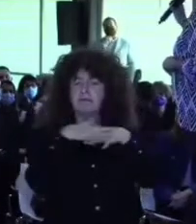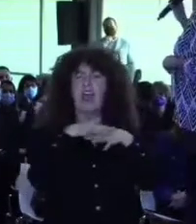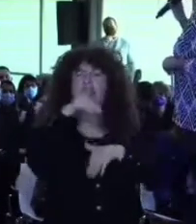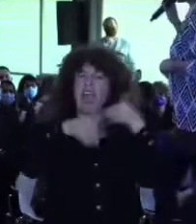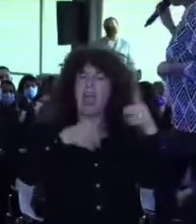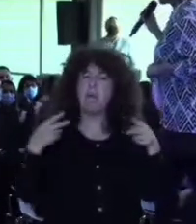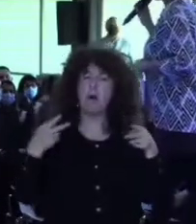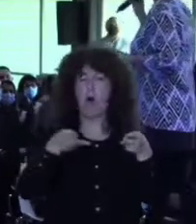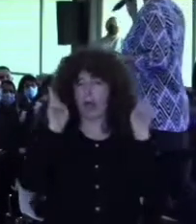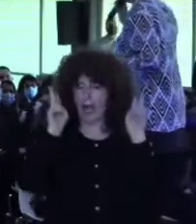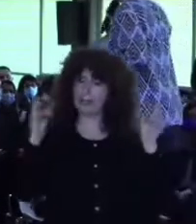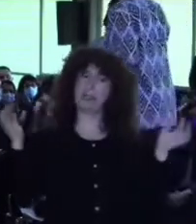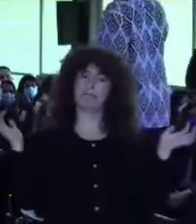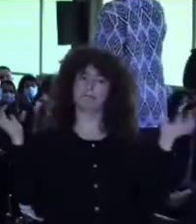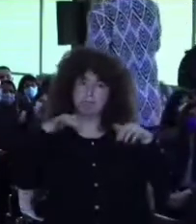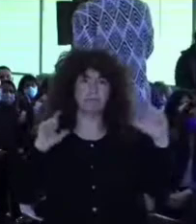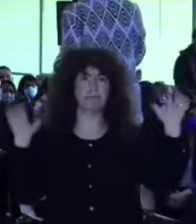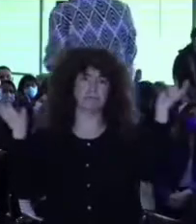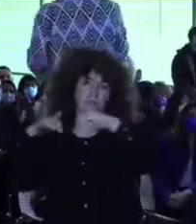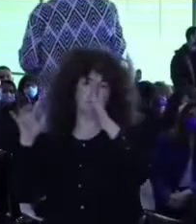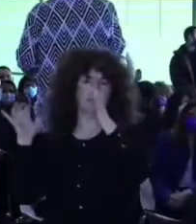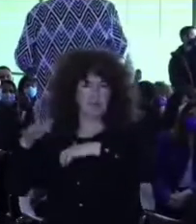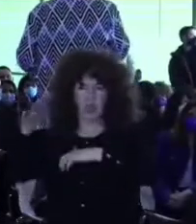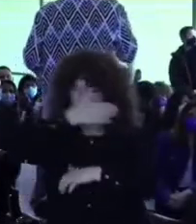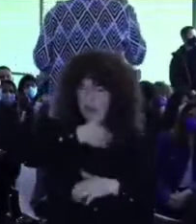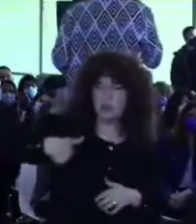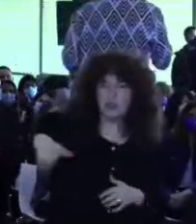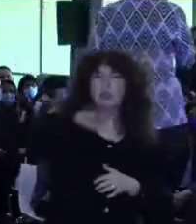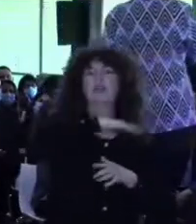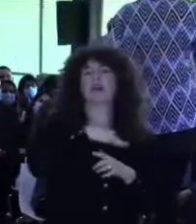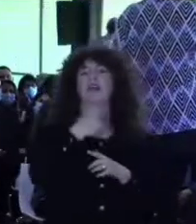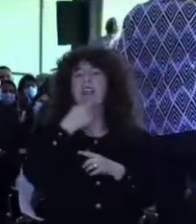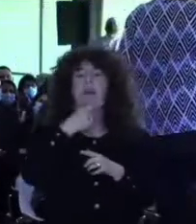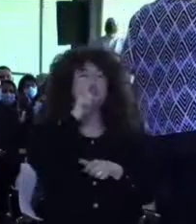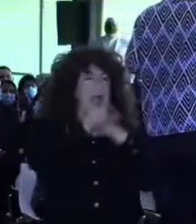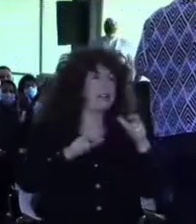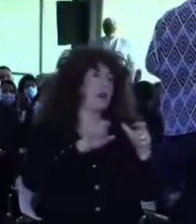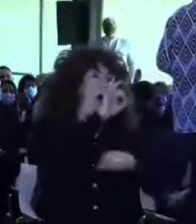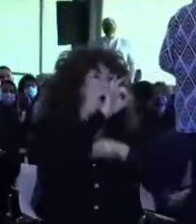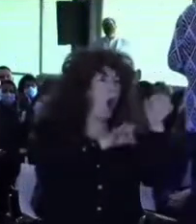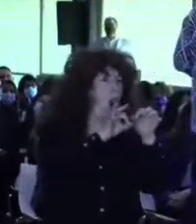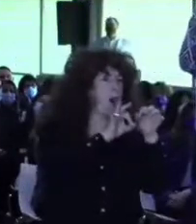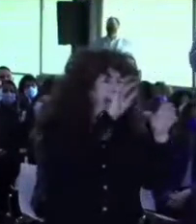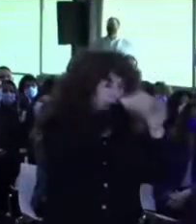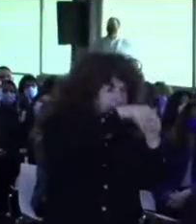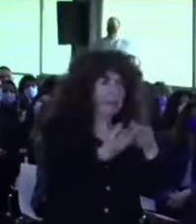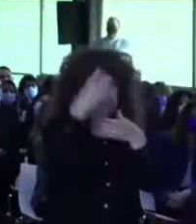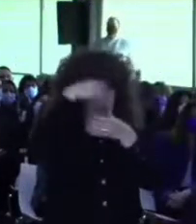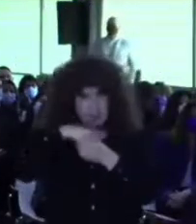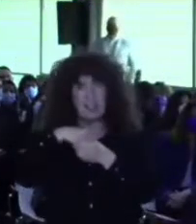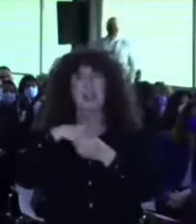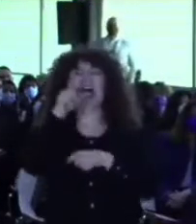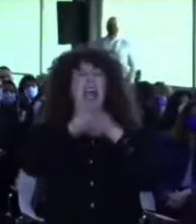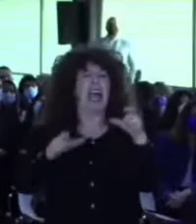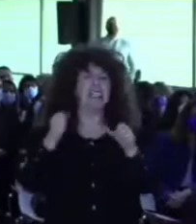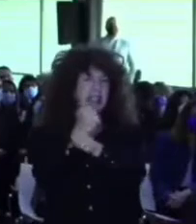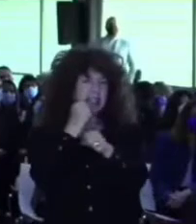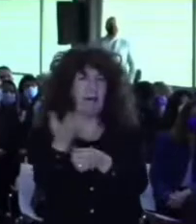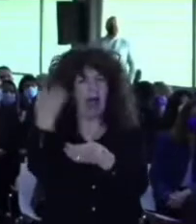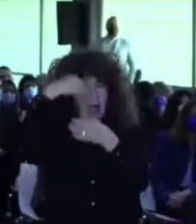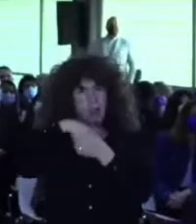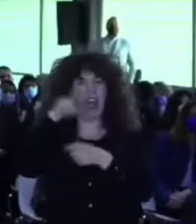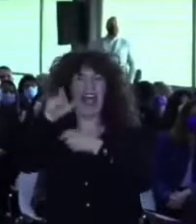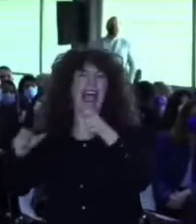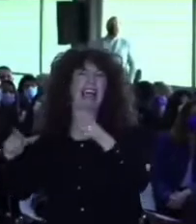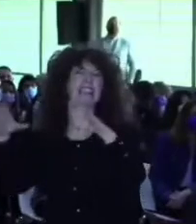democrática, donde todos y todas tomemos la palabra, la gente de las organizaciones, la gente trabajadora, la gente feminista, para